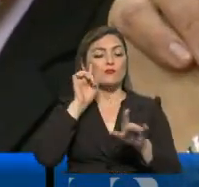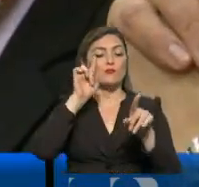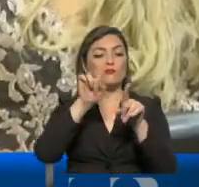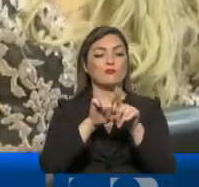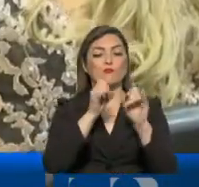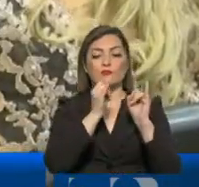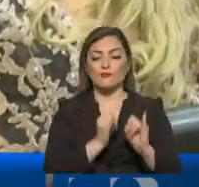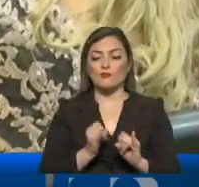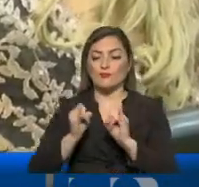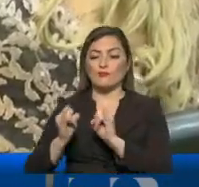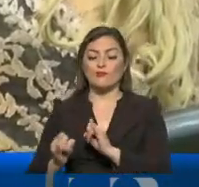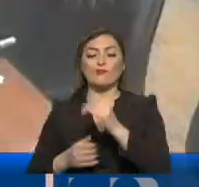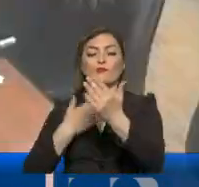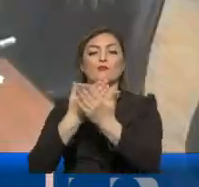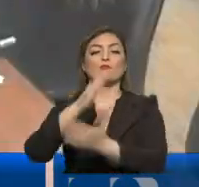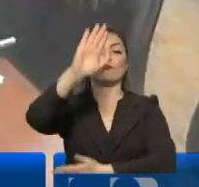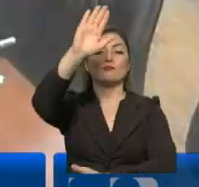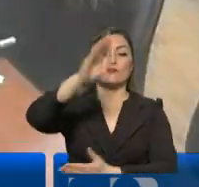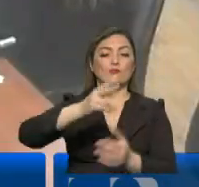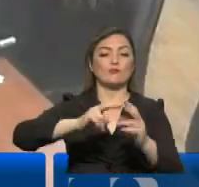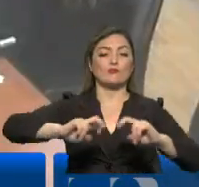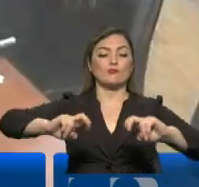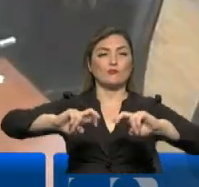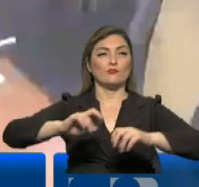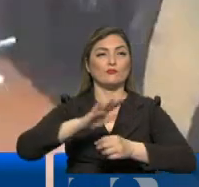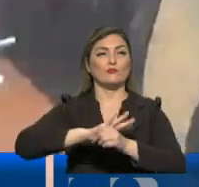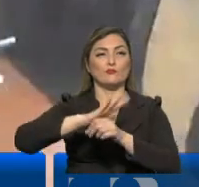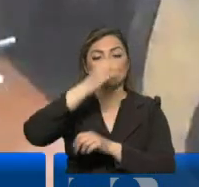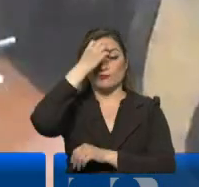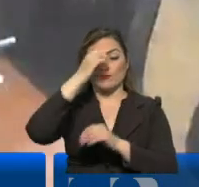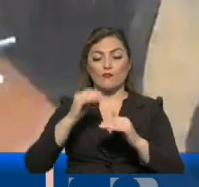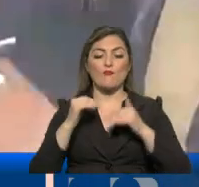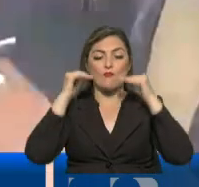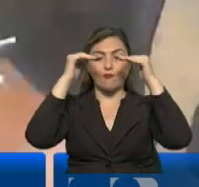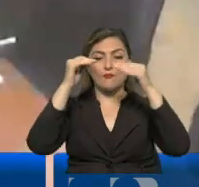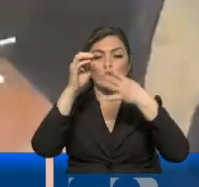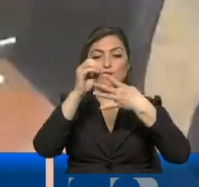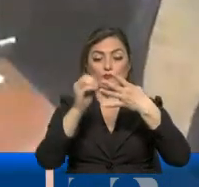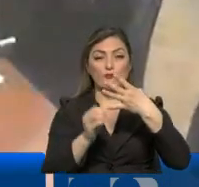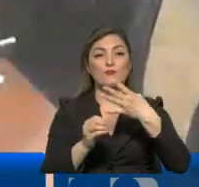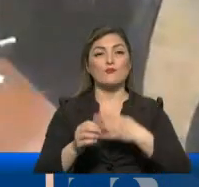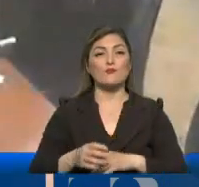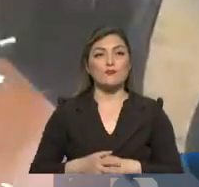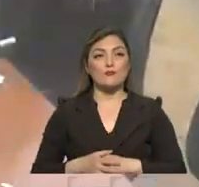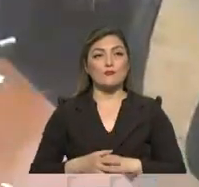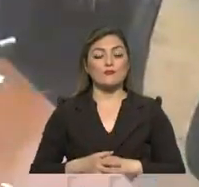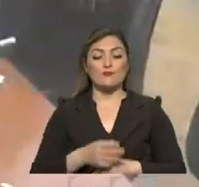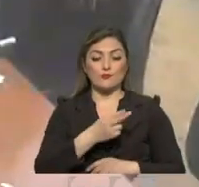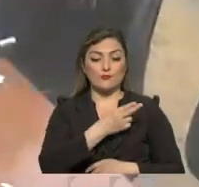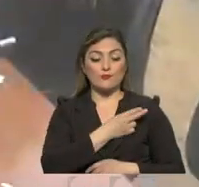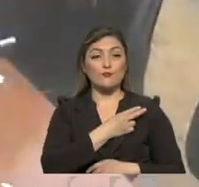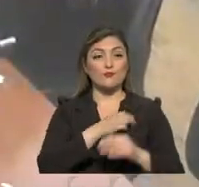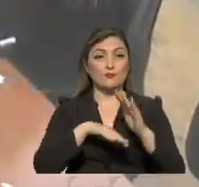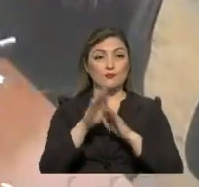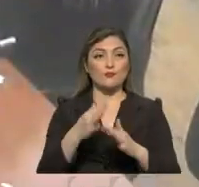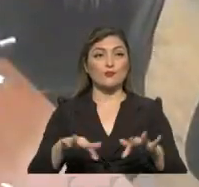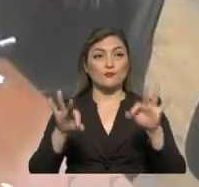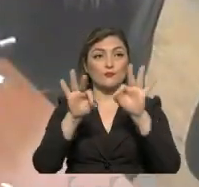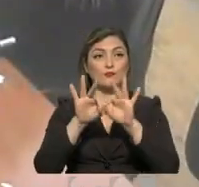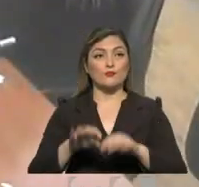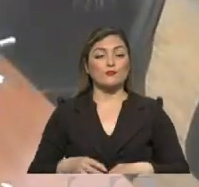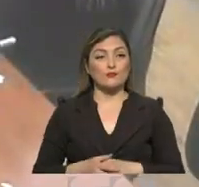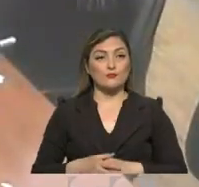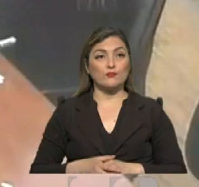lo que cada legislador propuso. Un ámbito es el ámbito de la educación superior relacionado a las universidades emblemáticas. Sabemos